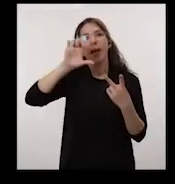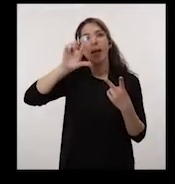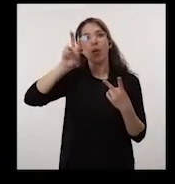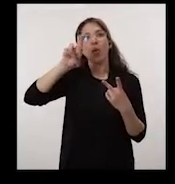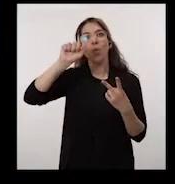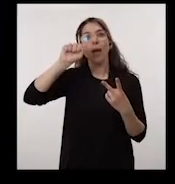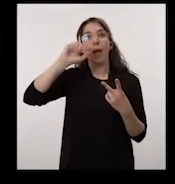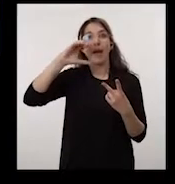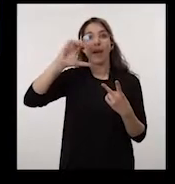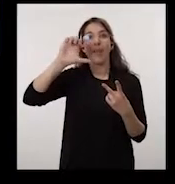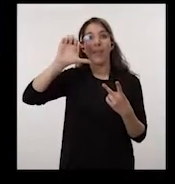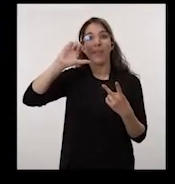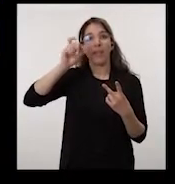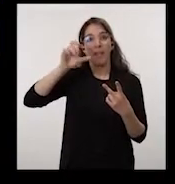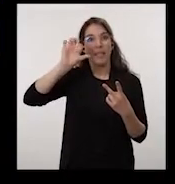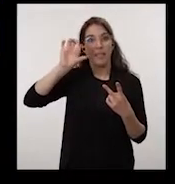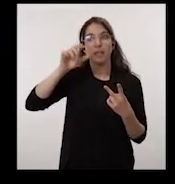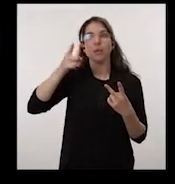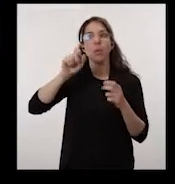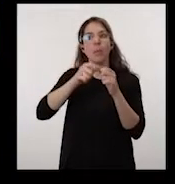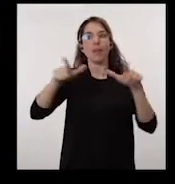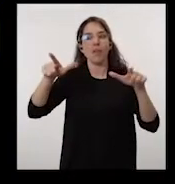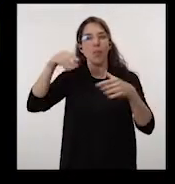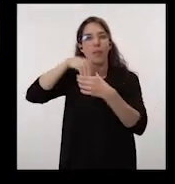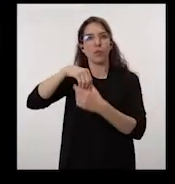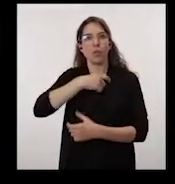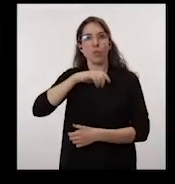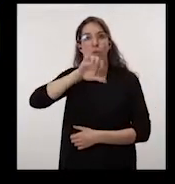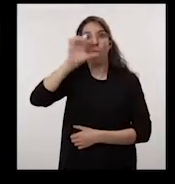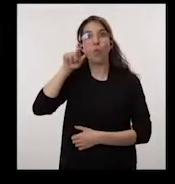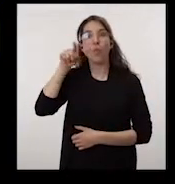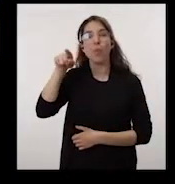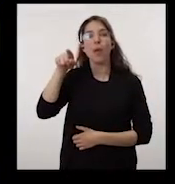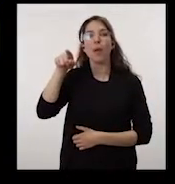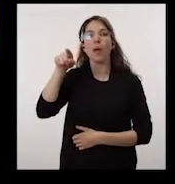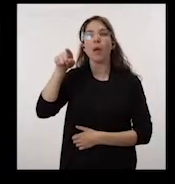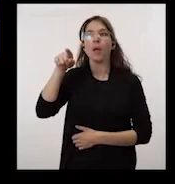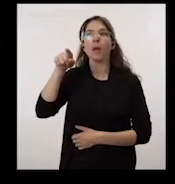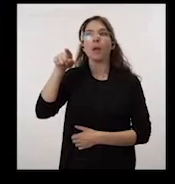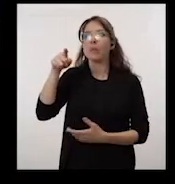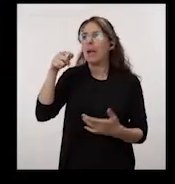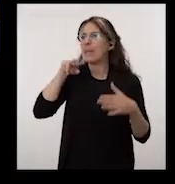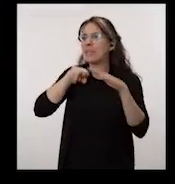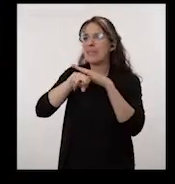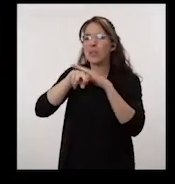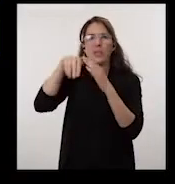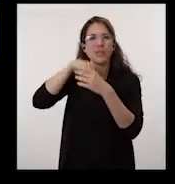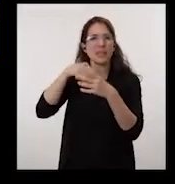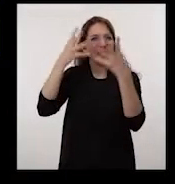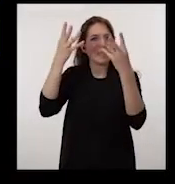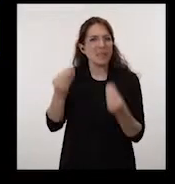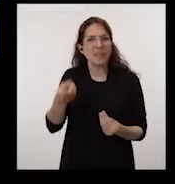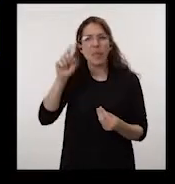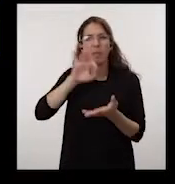con ibra access que es una plataforma de la comisión europea rica en múltiples recursos